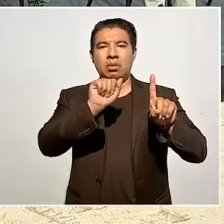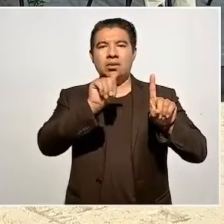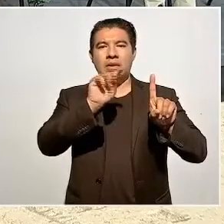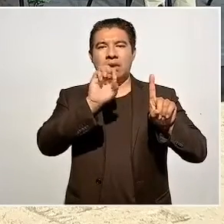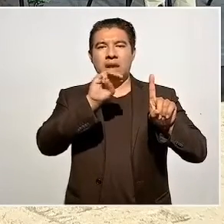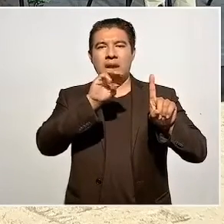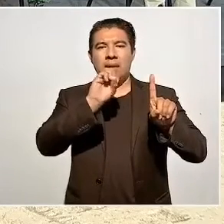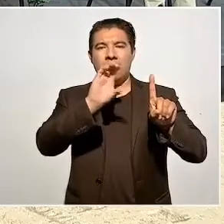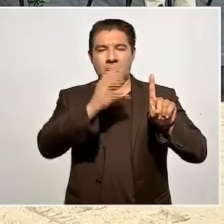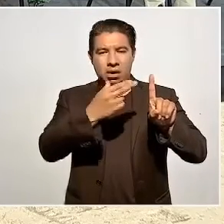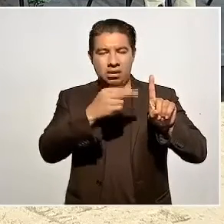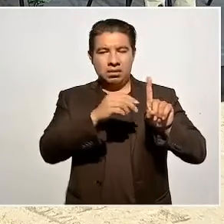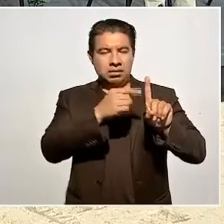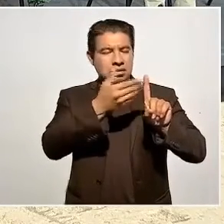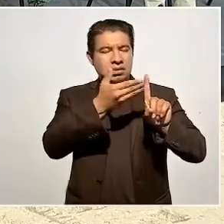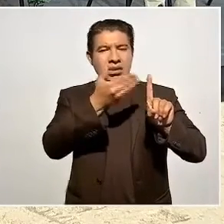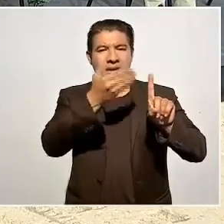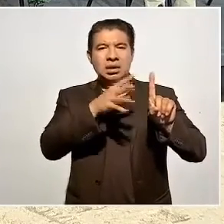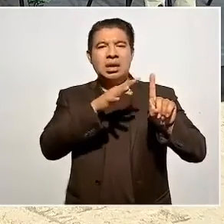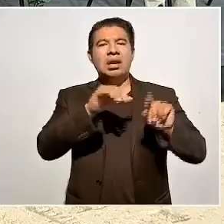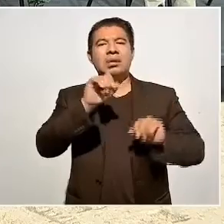aquí en Tenosique.